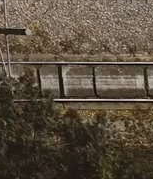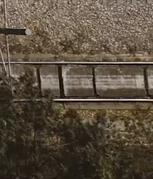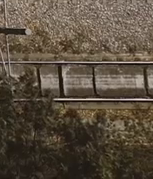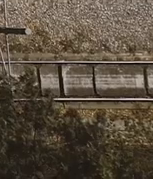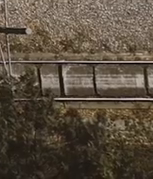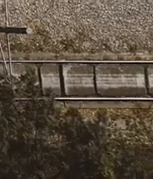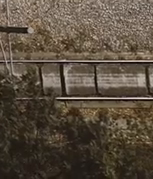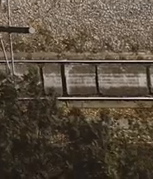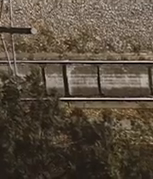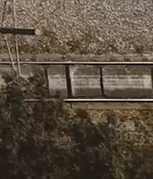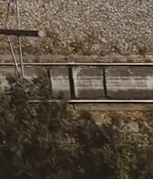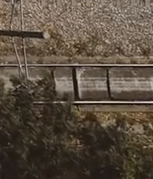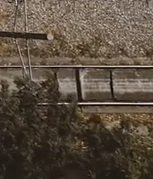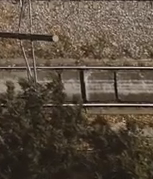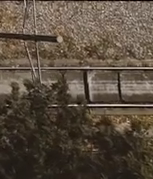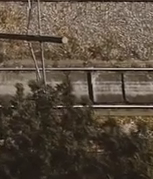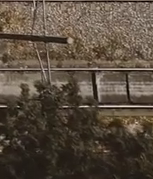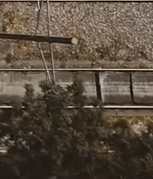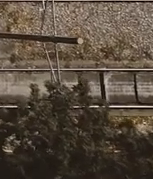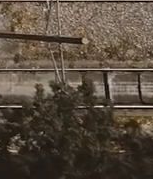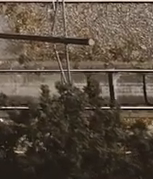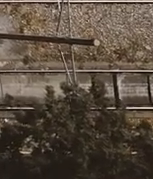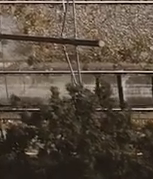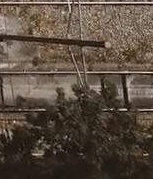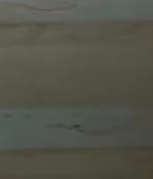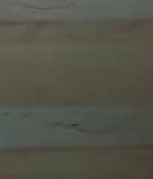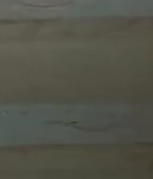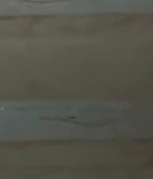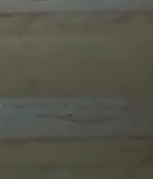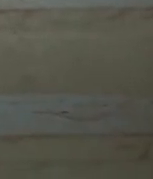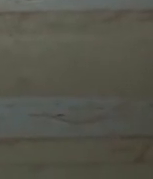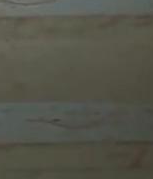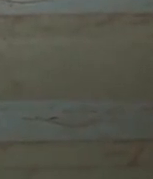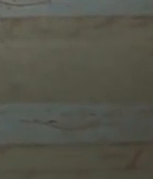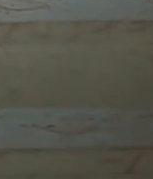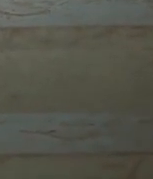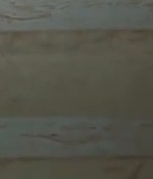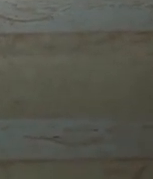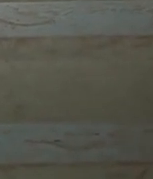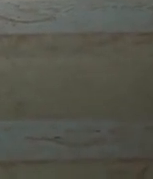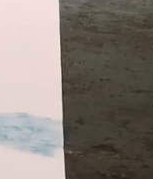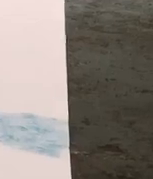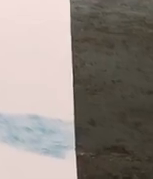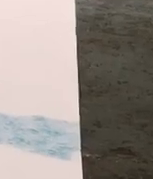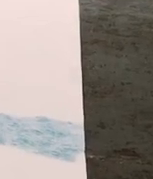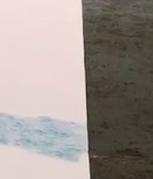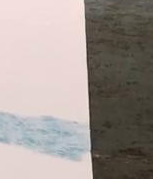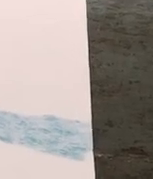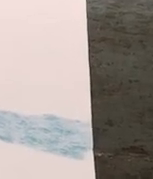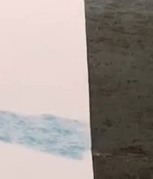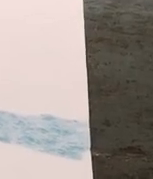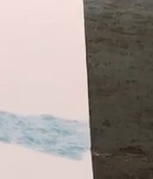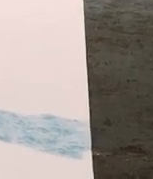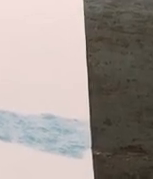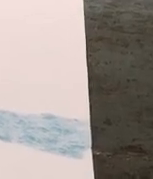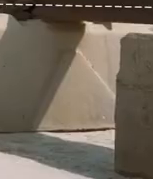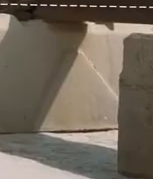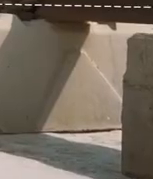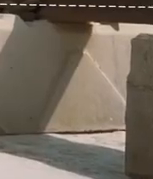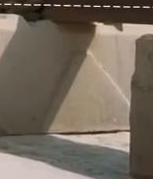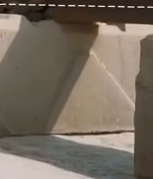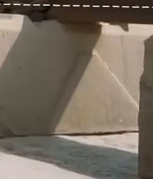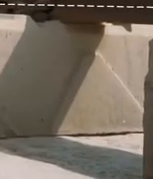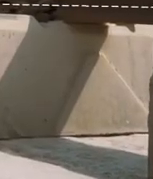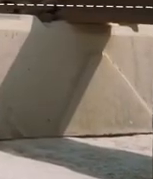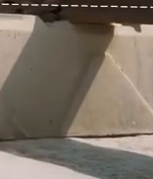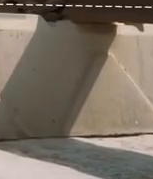El tren ligero nuevamente es un transporte rápido y eficiente. Hicimos una reparación mayor de las vías para reducir los tiempos de traslado de 60